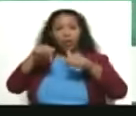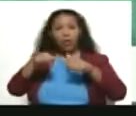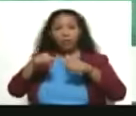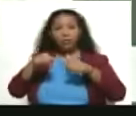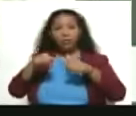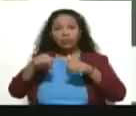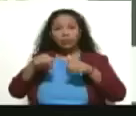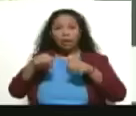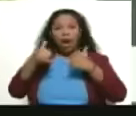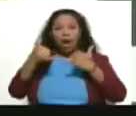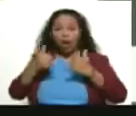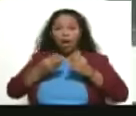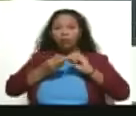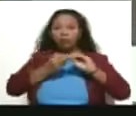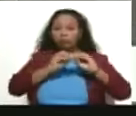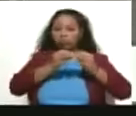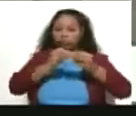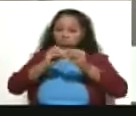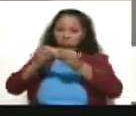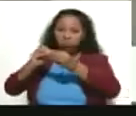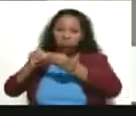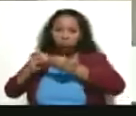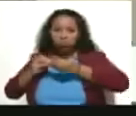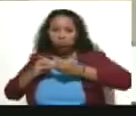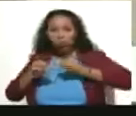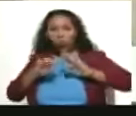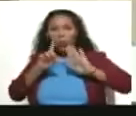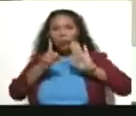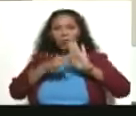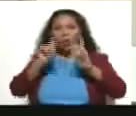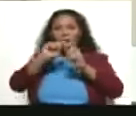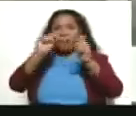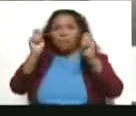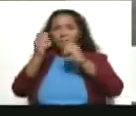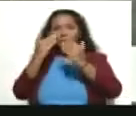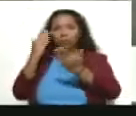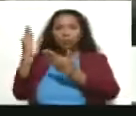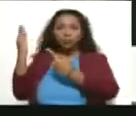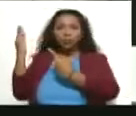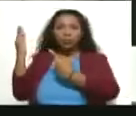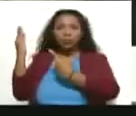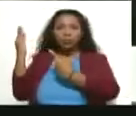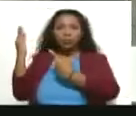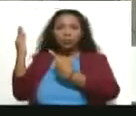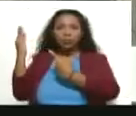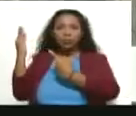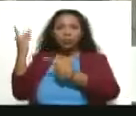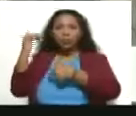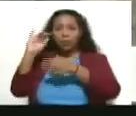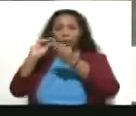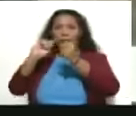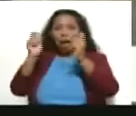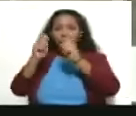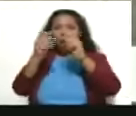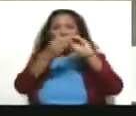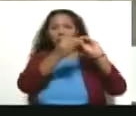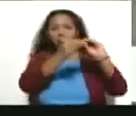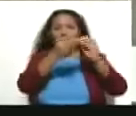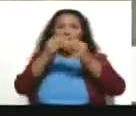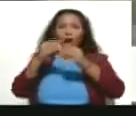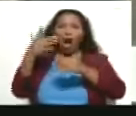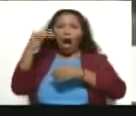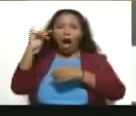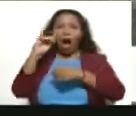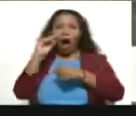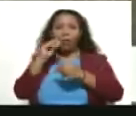vamos a este proceso de recuperación de esas instalaciones que ustedes van a poder ver en las imágenes. Y por supuesto, hemos tenido un hallazgo